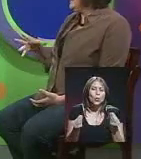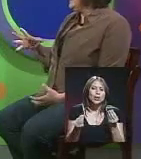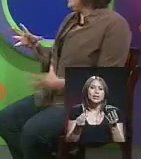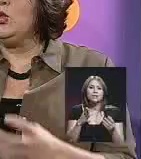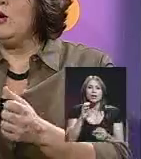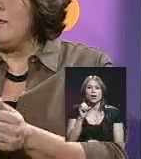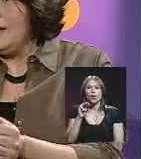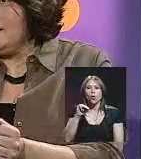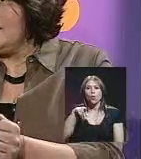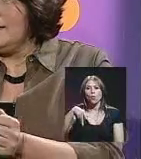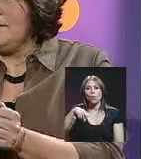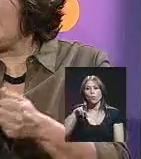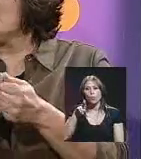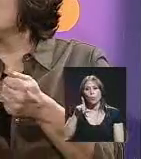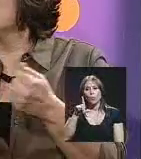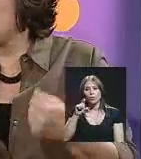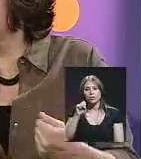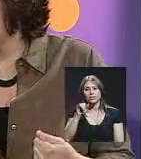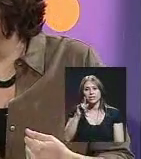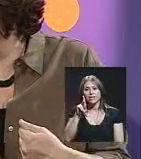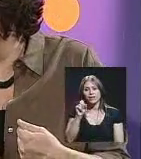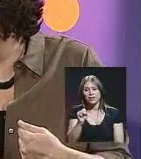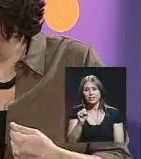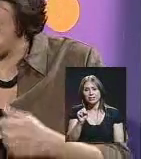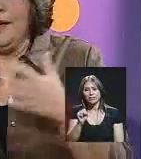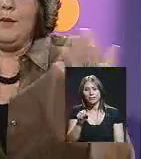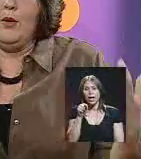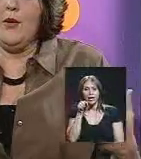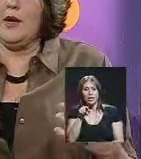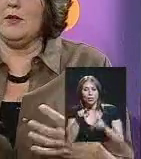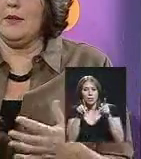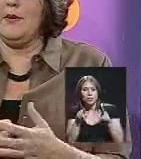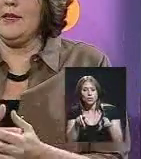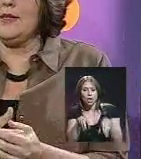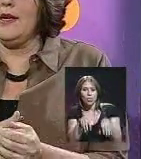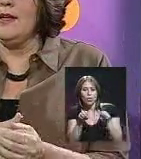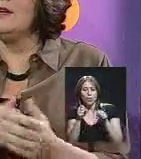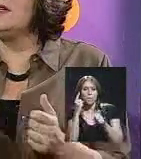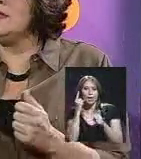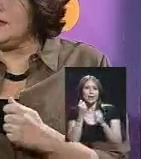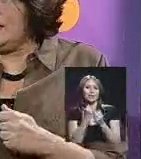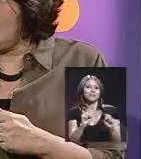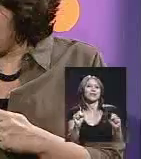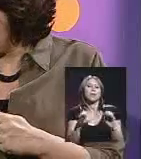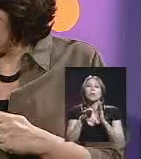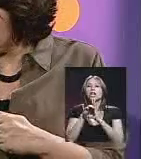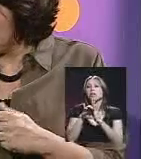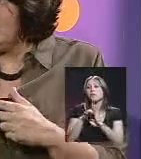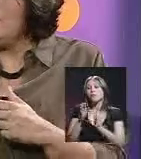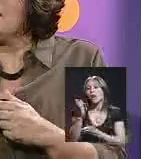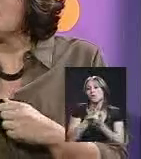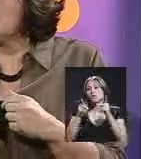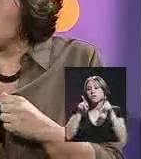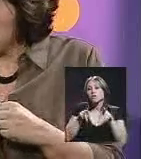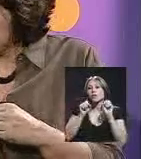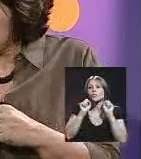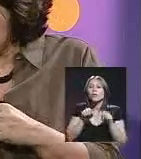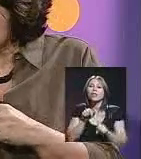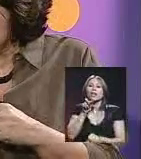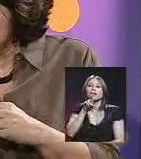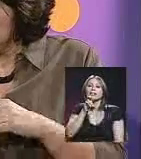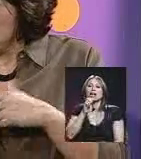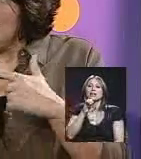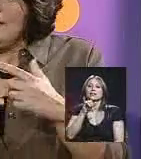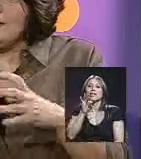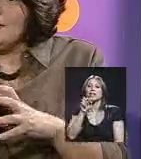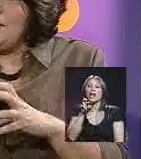persona toma para salvarse. Por ejemplo, una cosa puede ser recitar el alfabeto para saber cuál letra